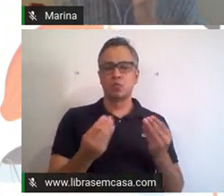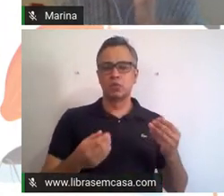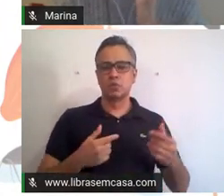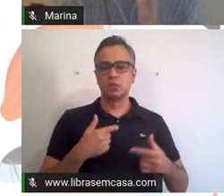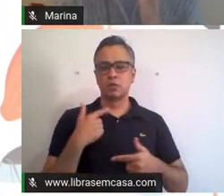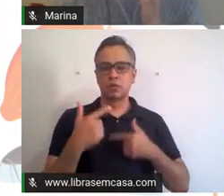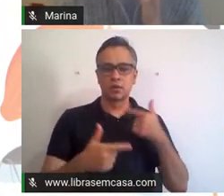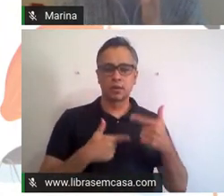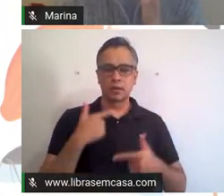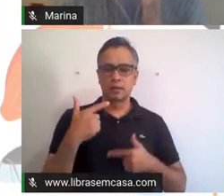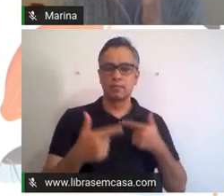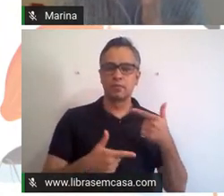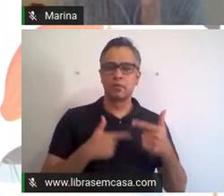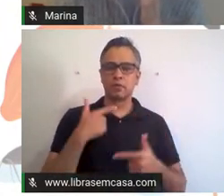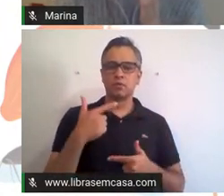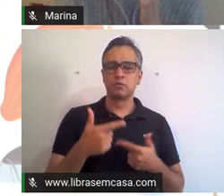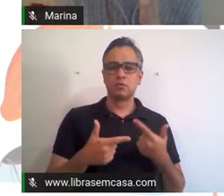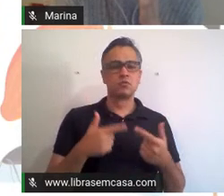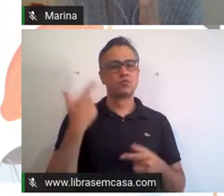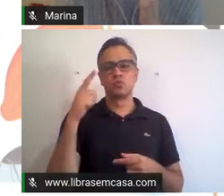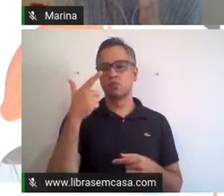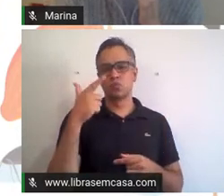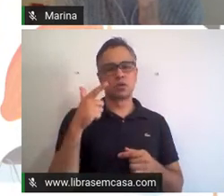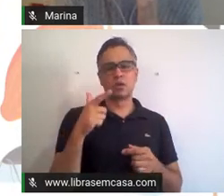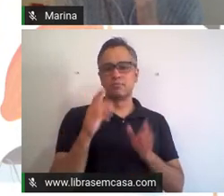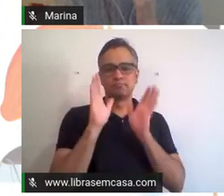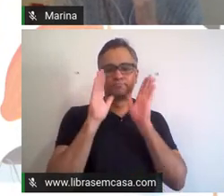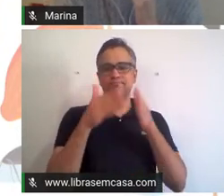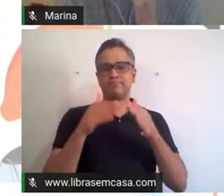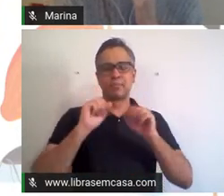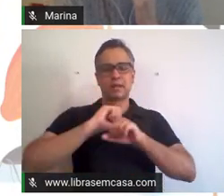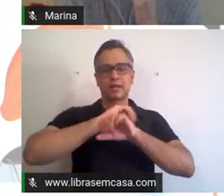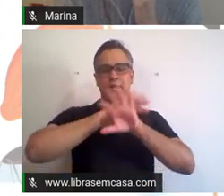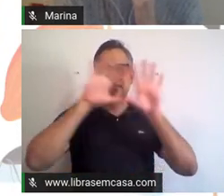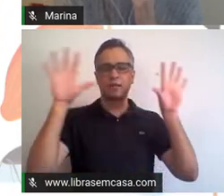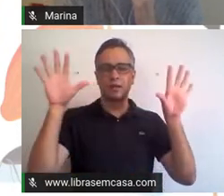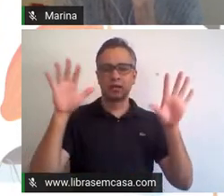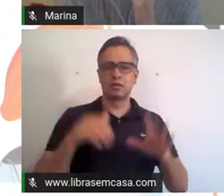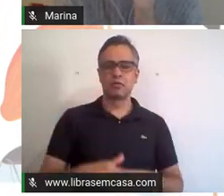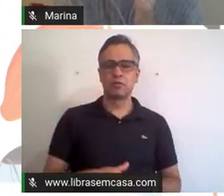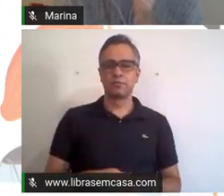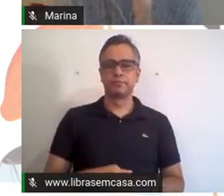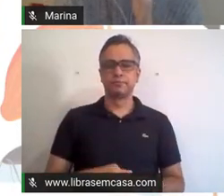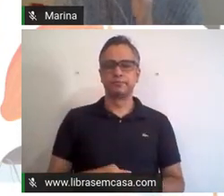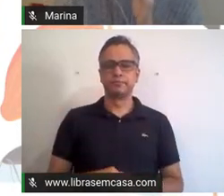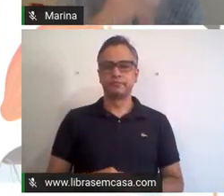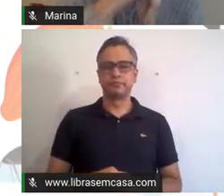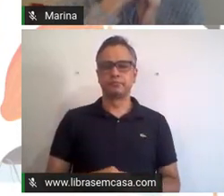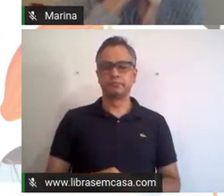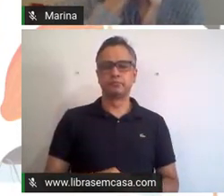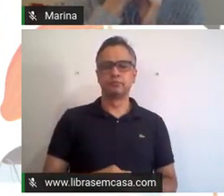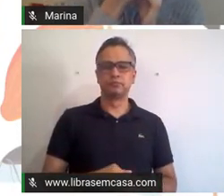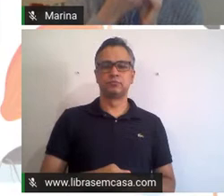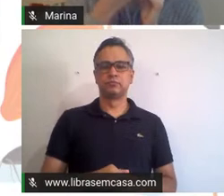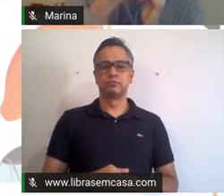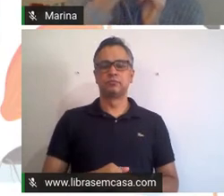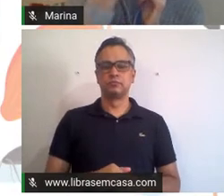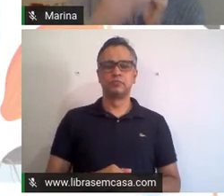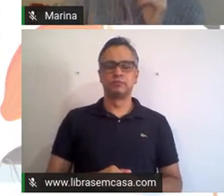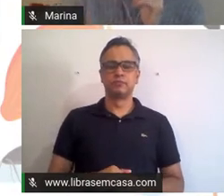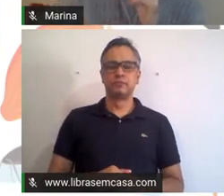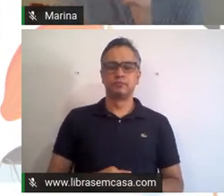mafias de las marcas son las mismas, actúan igual en todos lados. Así que estamos así, en el medio realmente